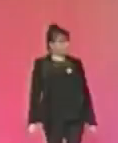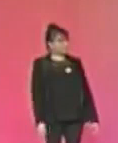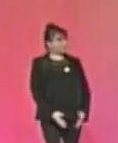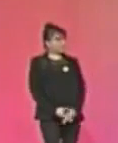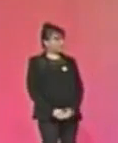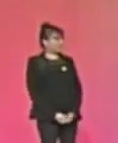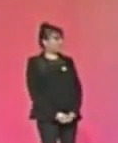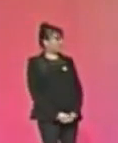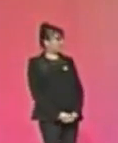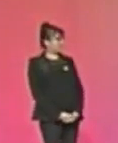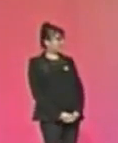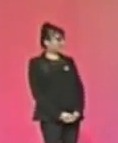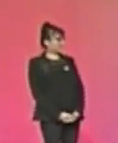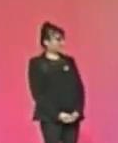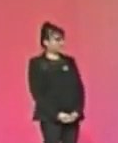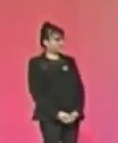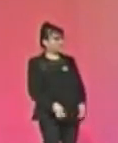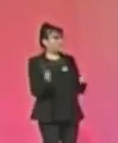Jesús Salas Toral.